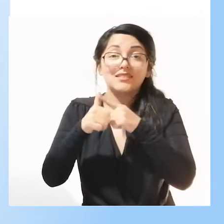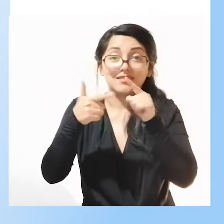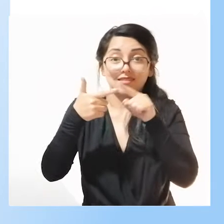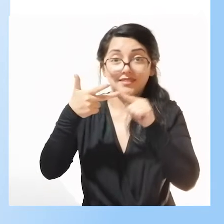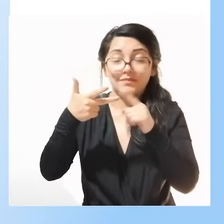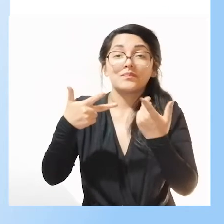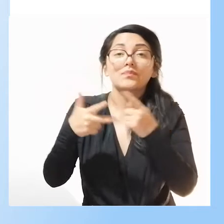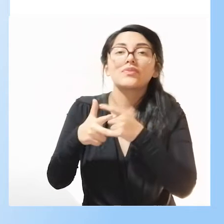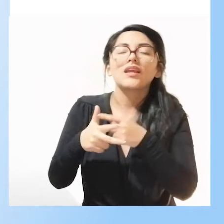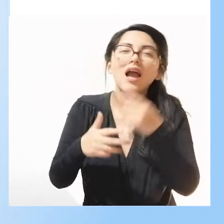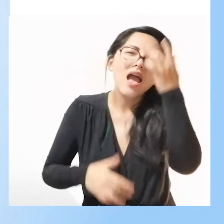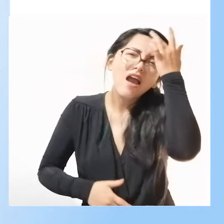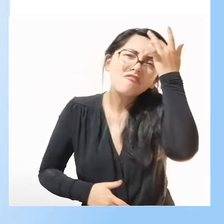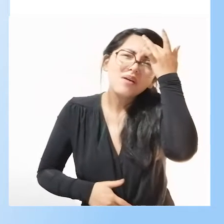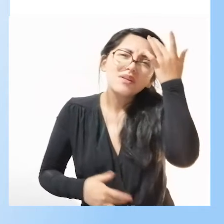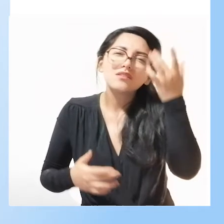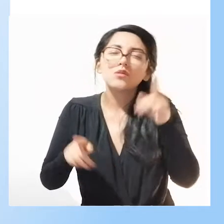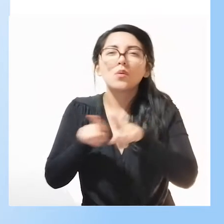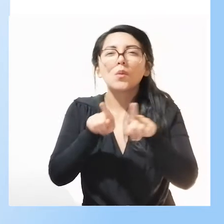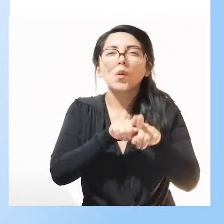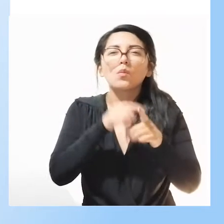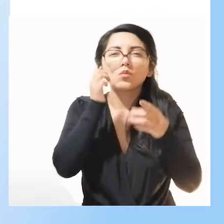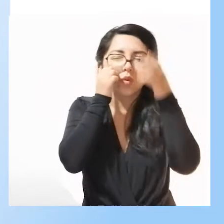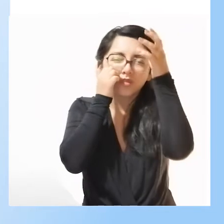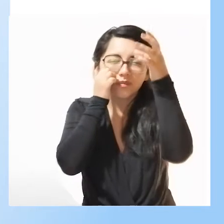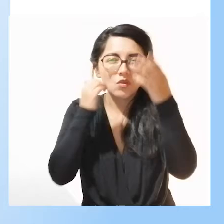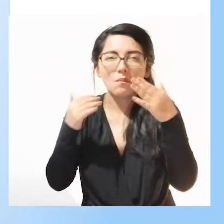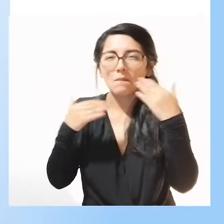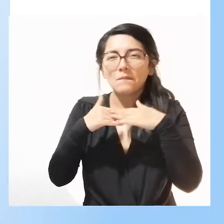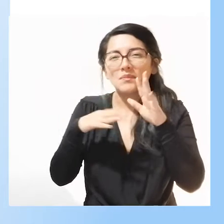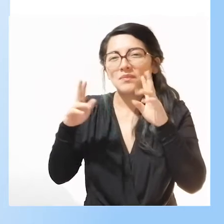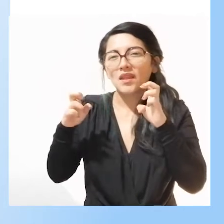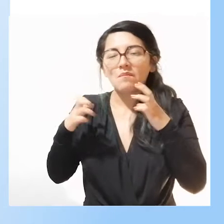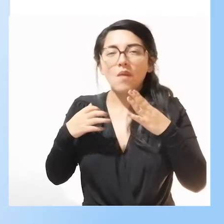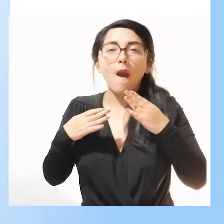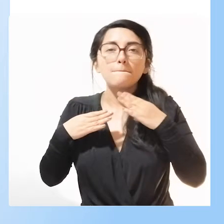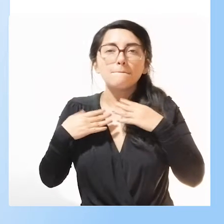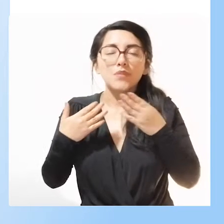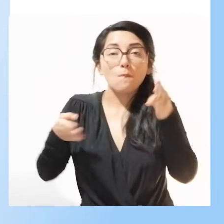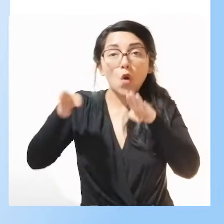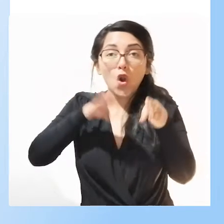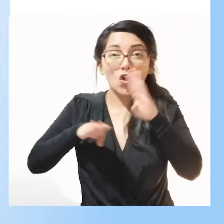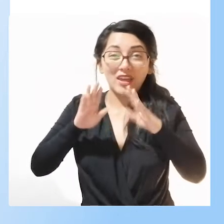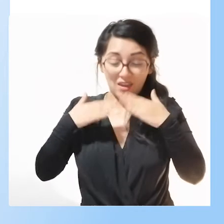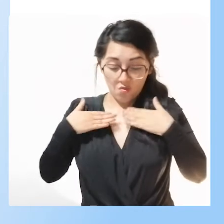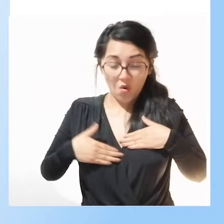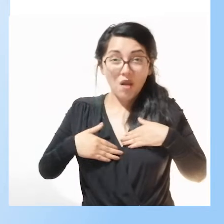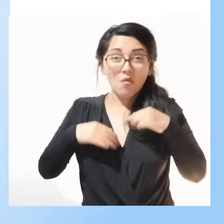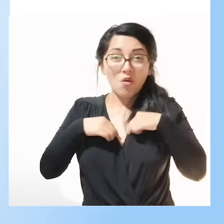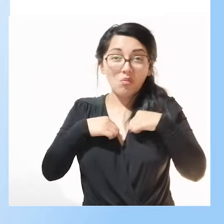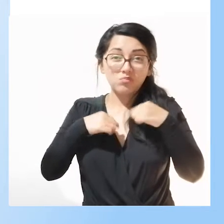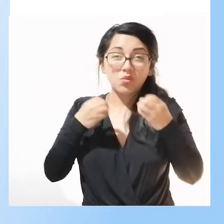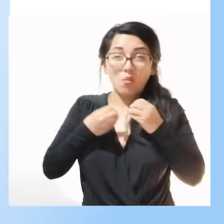como un concepto objetivo y biomédico que hace referencia a las alteraciones biológicas en el cuerpo. El